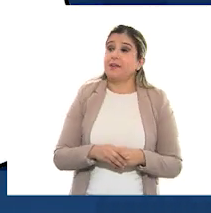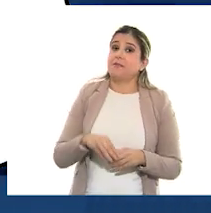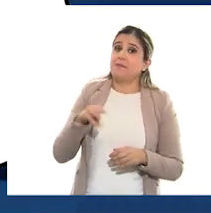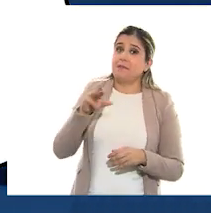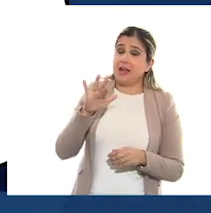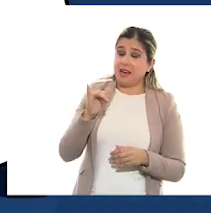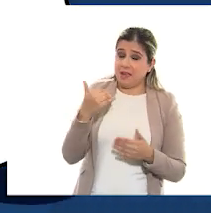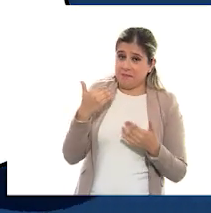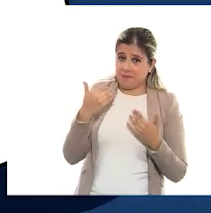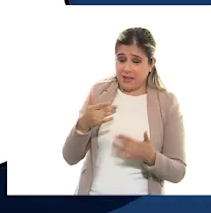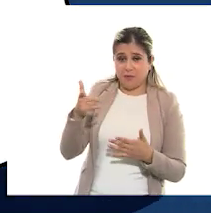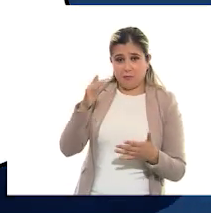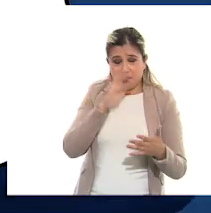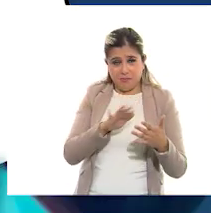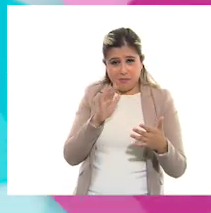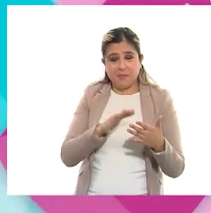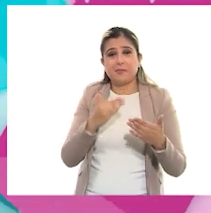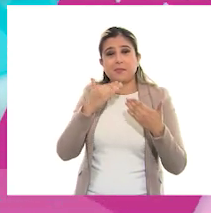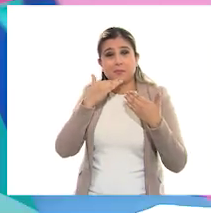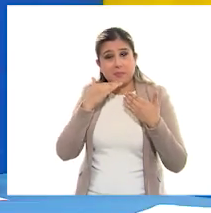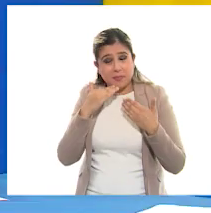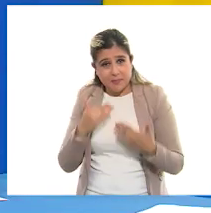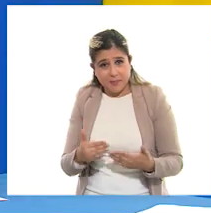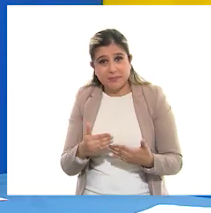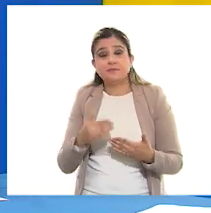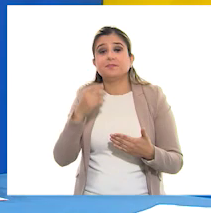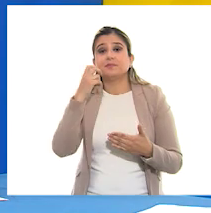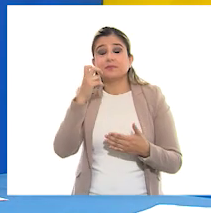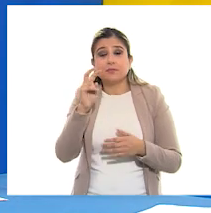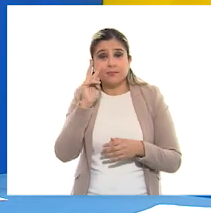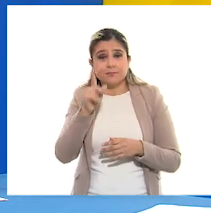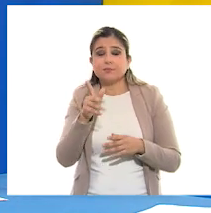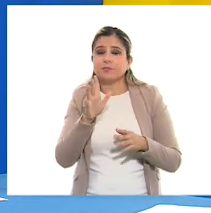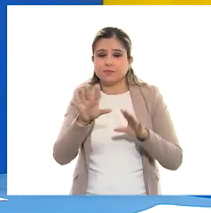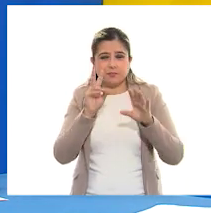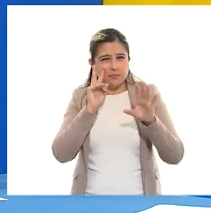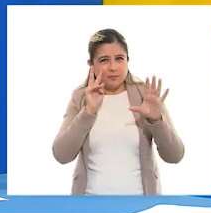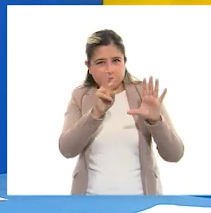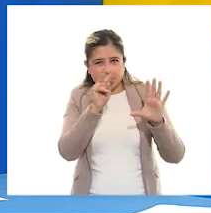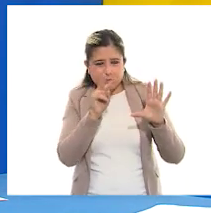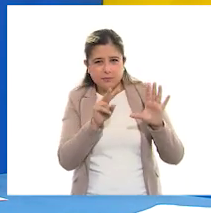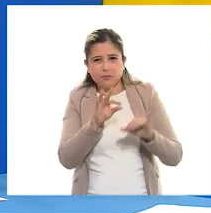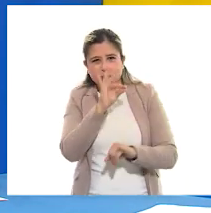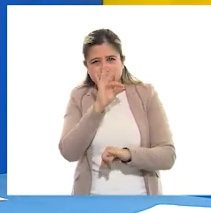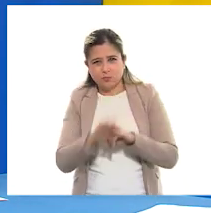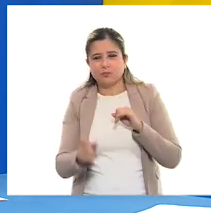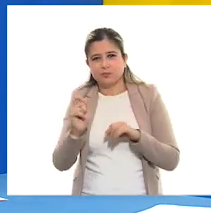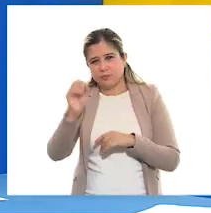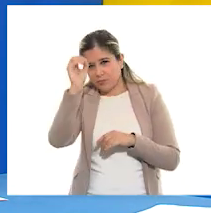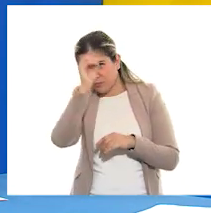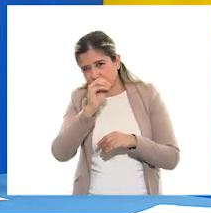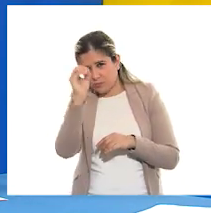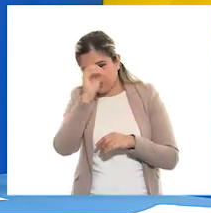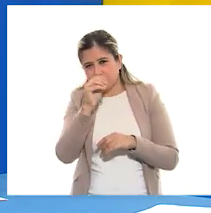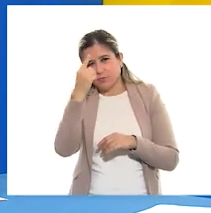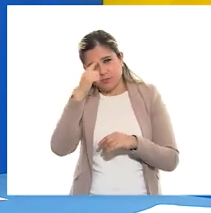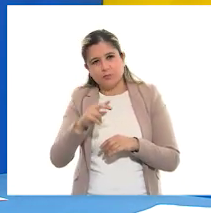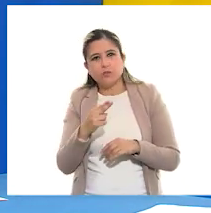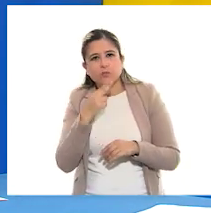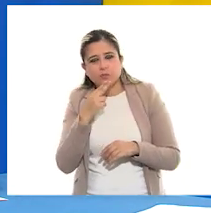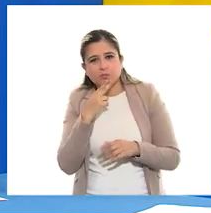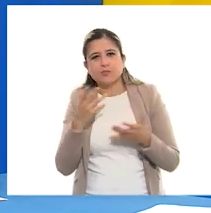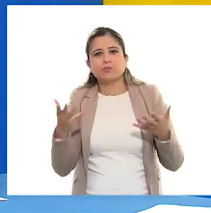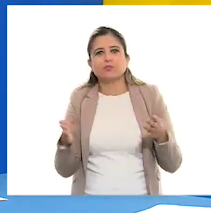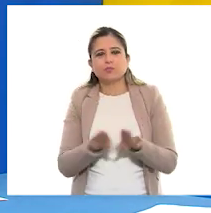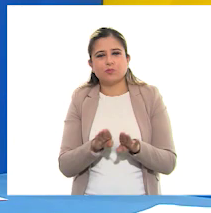buen análisis, definitivamente, y destacable lo que señalas al final sobre su última opinión. Al utilizar lo